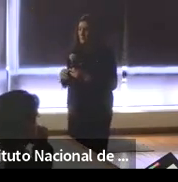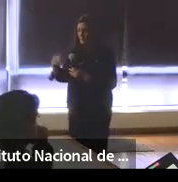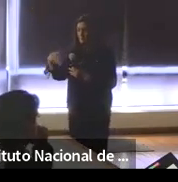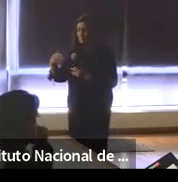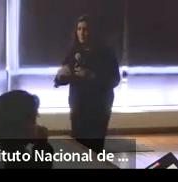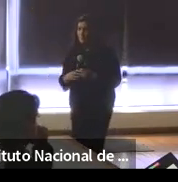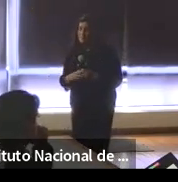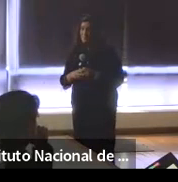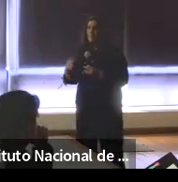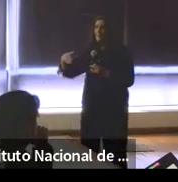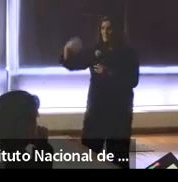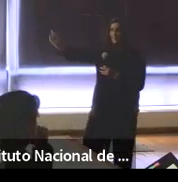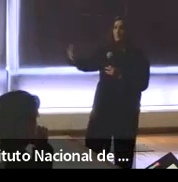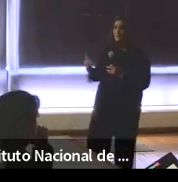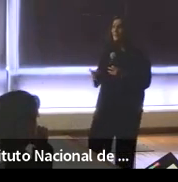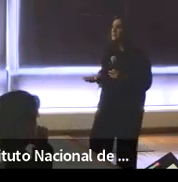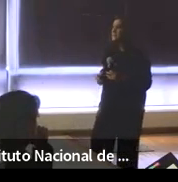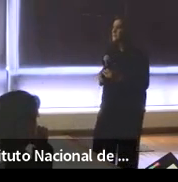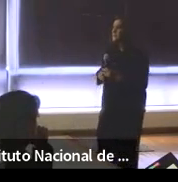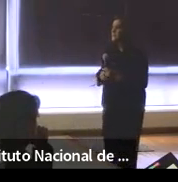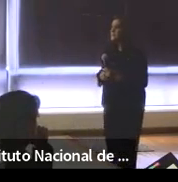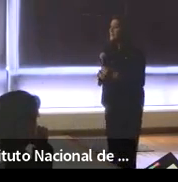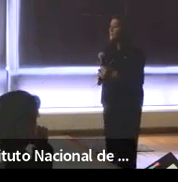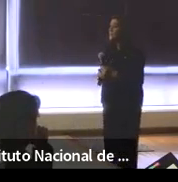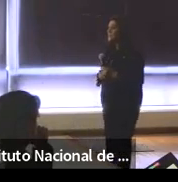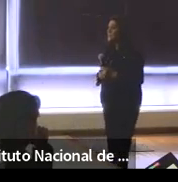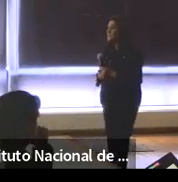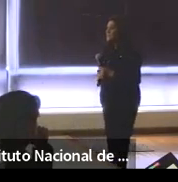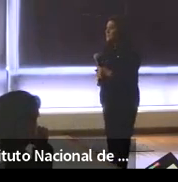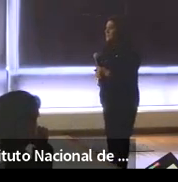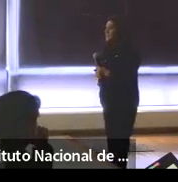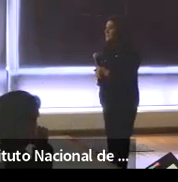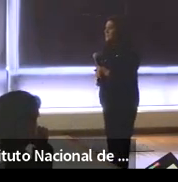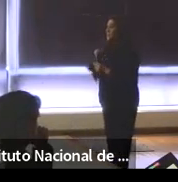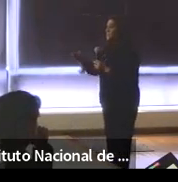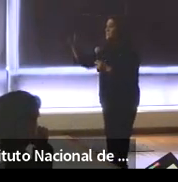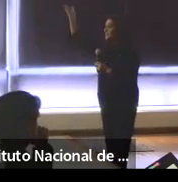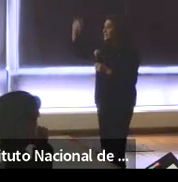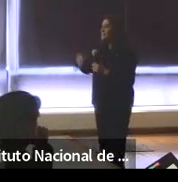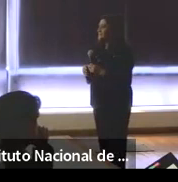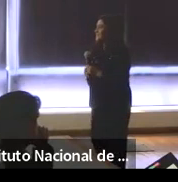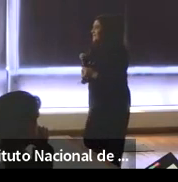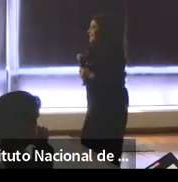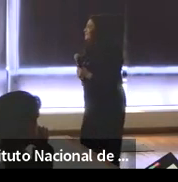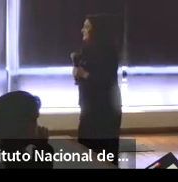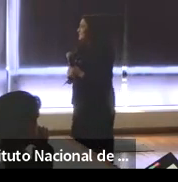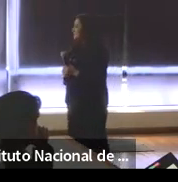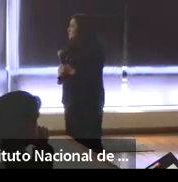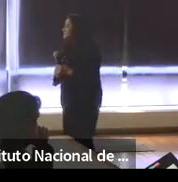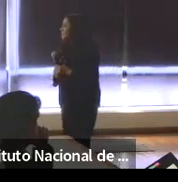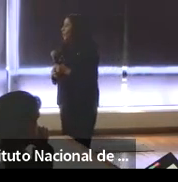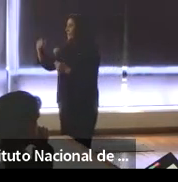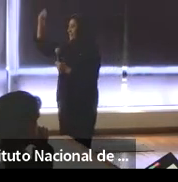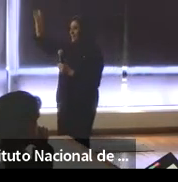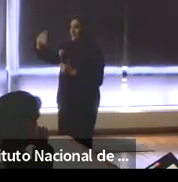Seguramente me explican que el siguiente tema tiene que ver con esta comunicación y no quiere decir que no le hables al de la alta